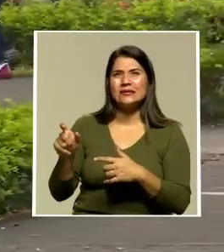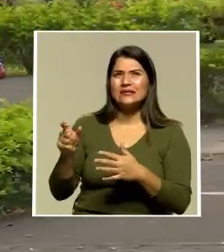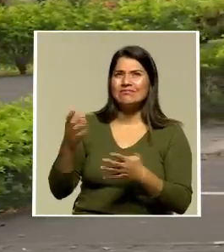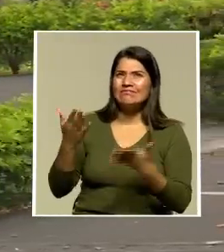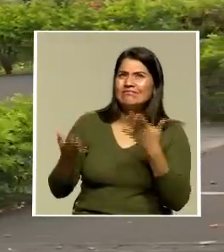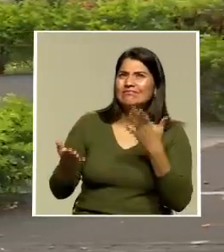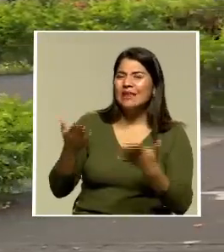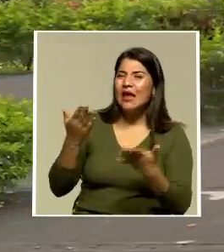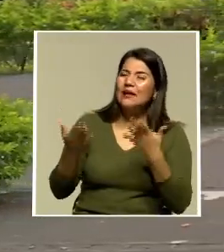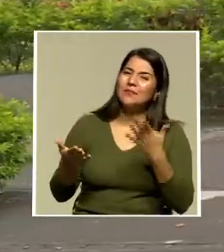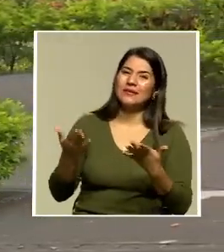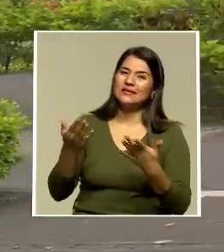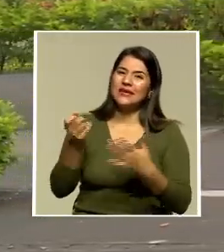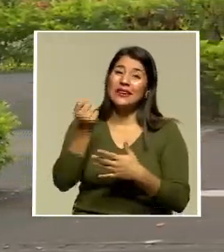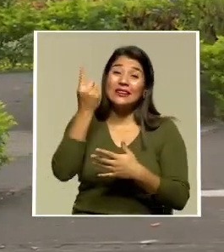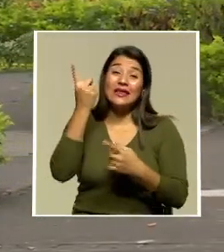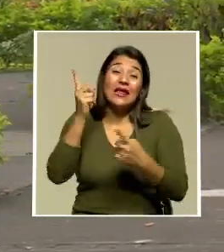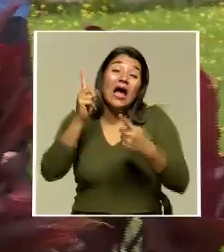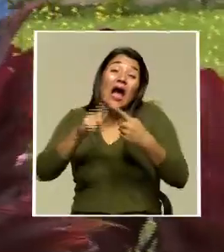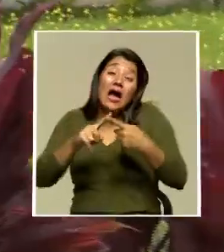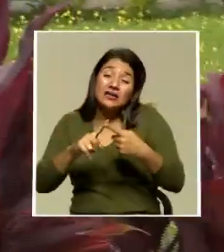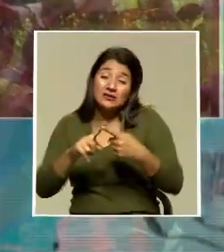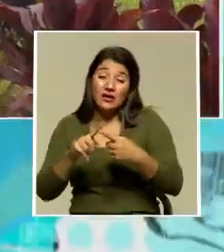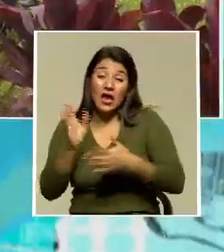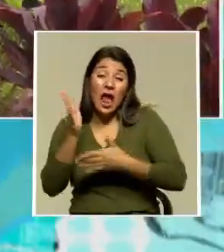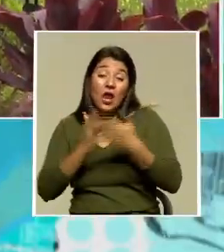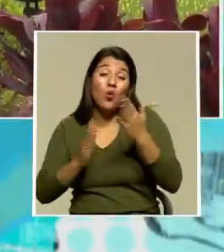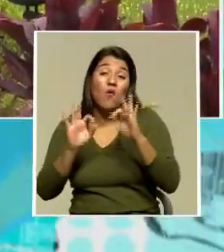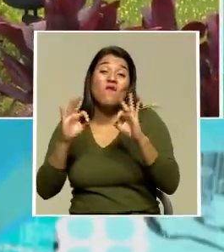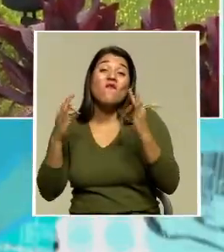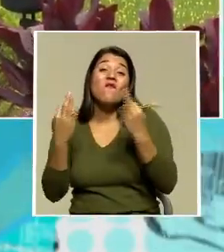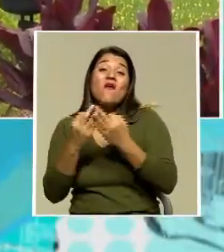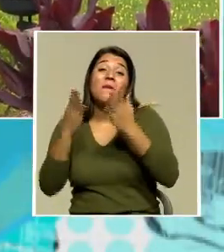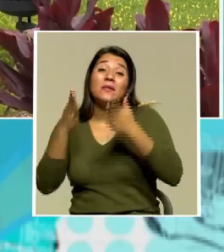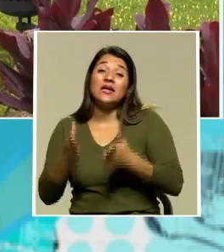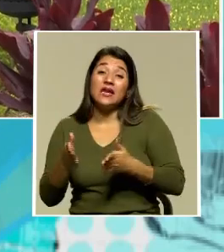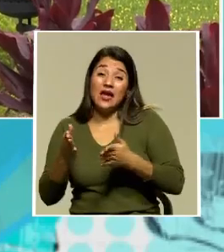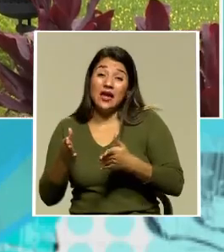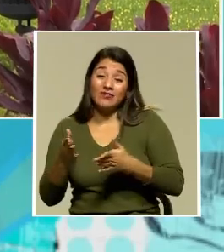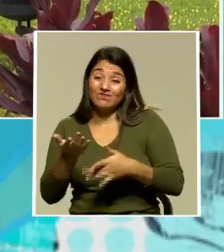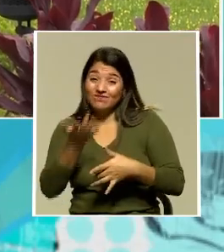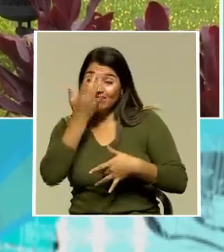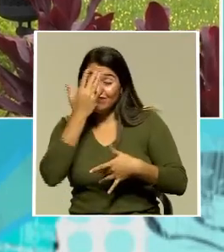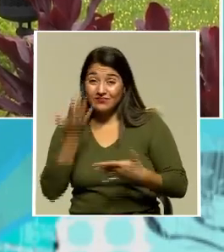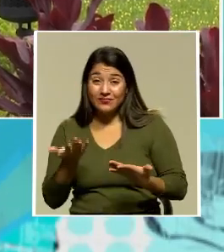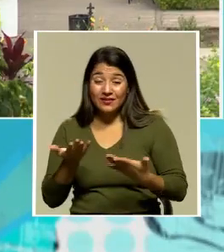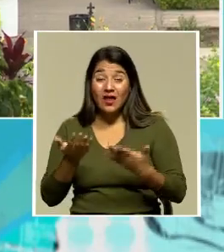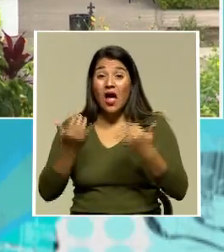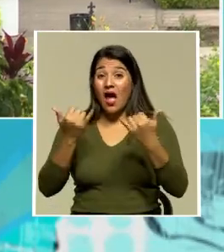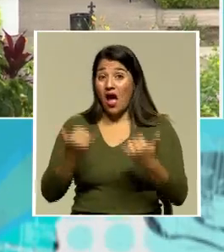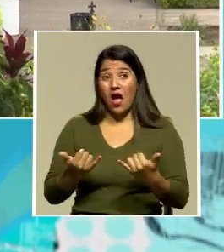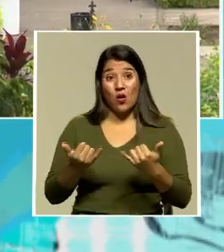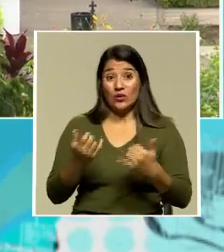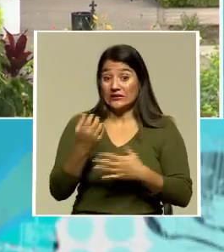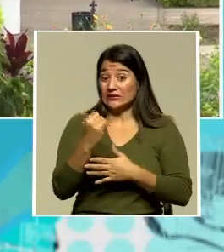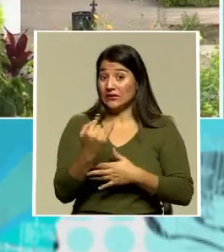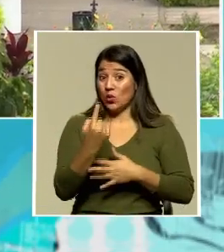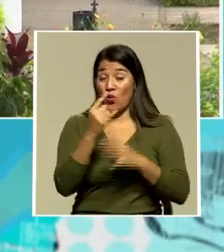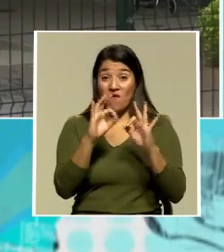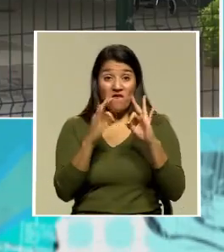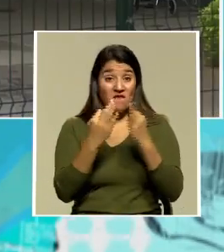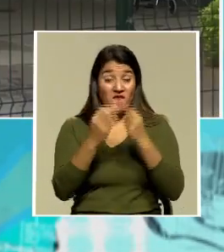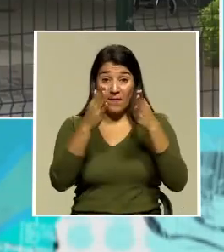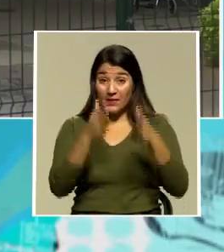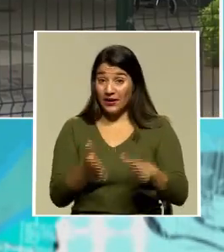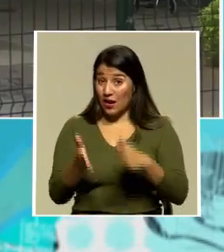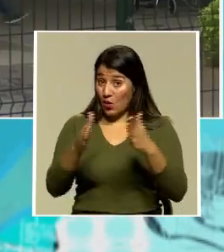esta historia, que es ver a un familiar en esta condición. La situación COVID no permite, por ejemplo, que ante el fallecimiento de un